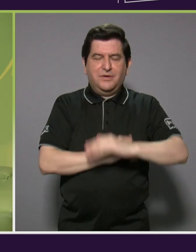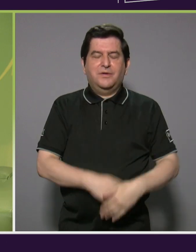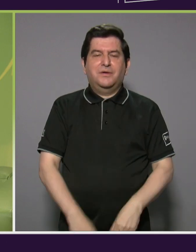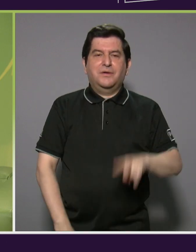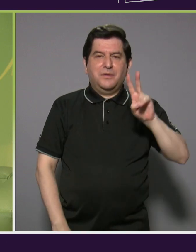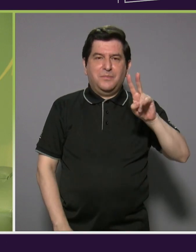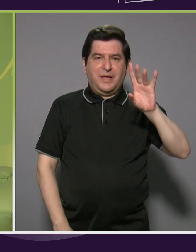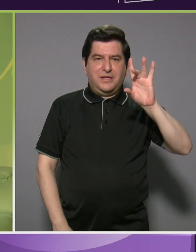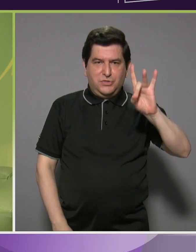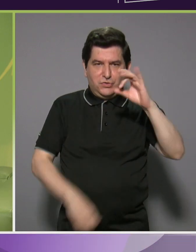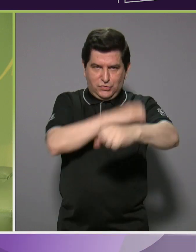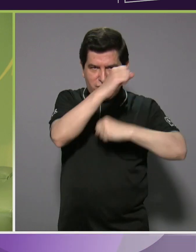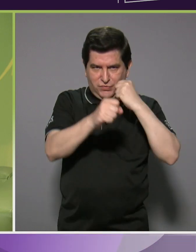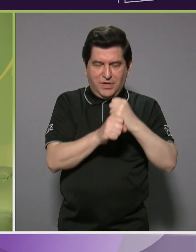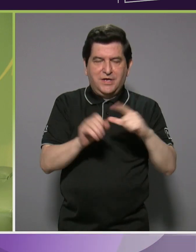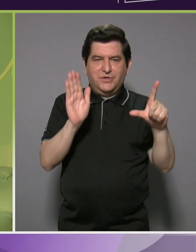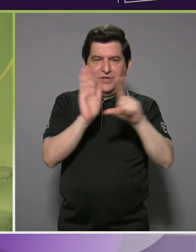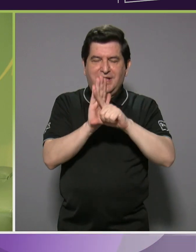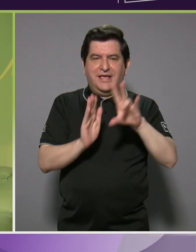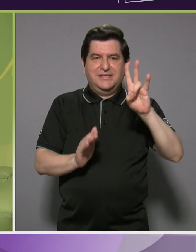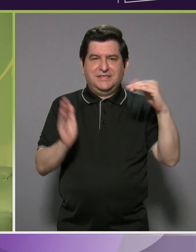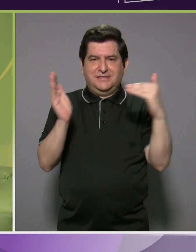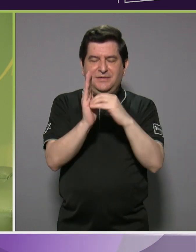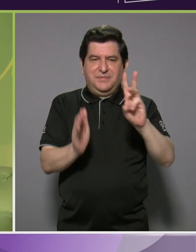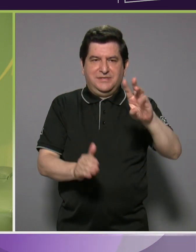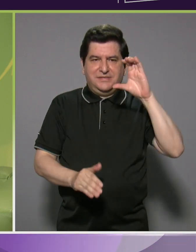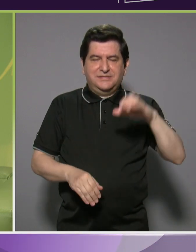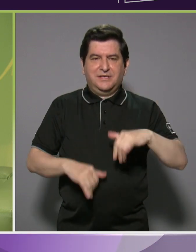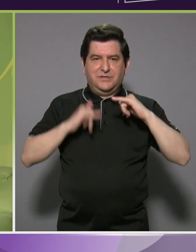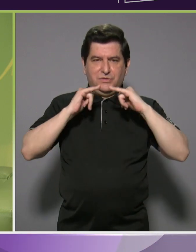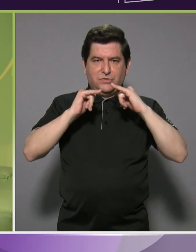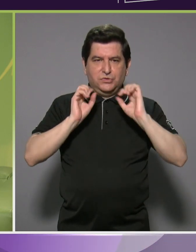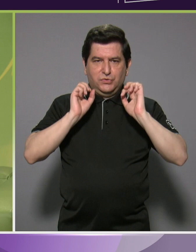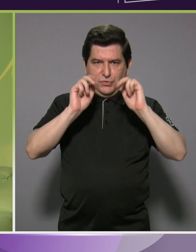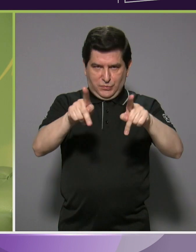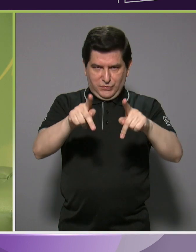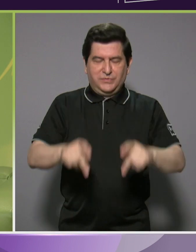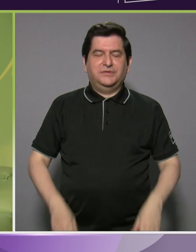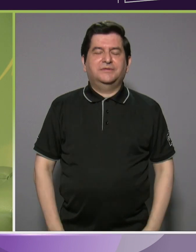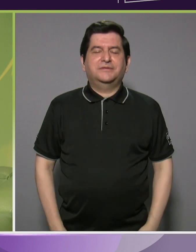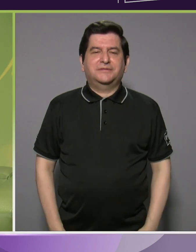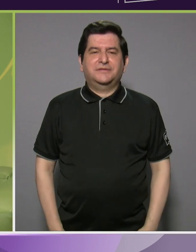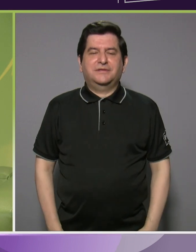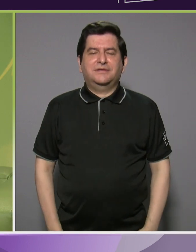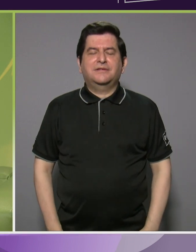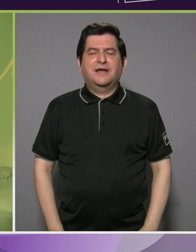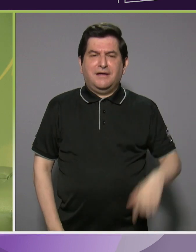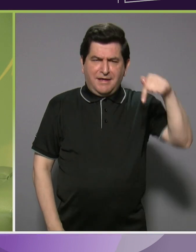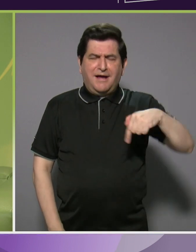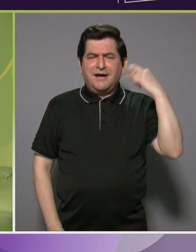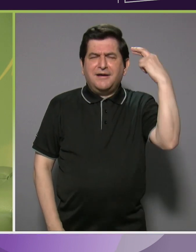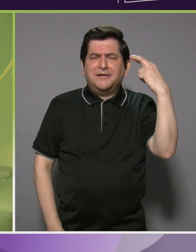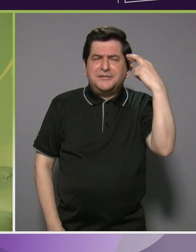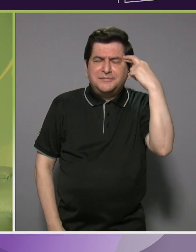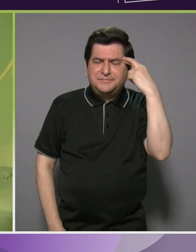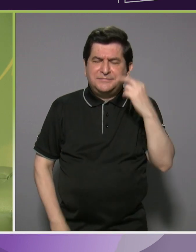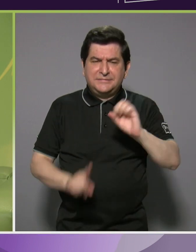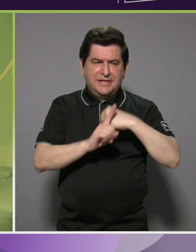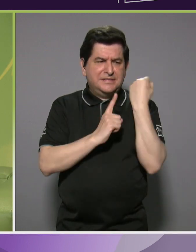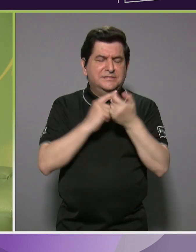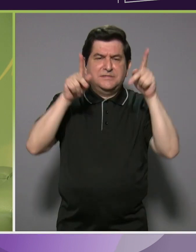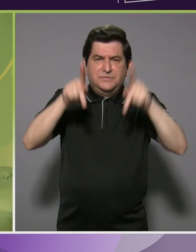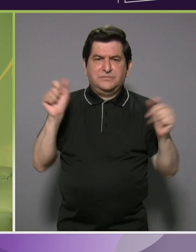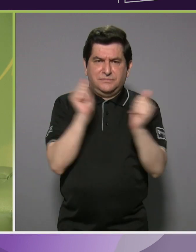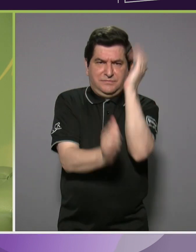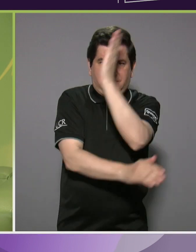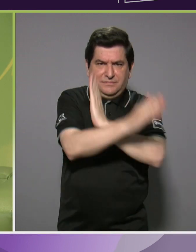28 aniversario de la Ley 7600 de Igualdad de Oportunidades, y estamos reflexionando sobre la situación de las personas con